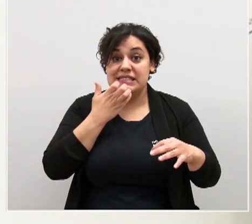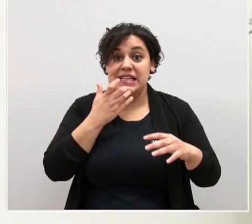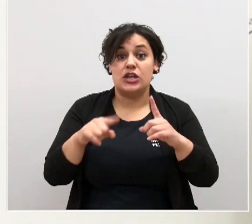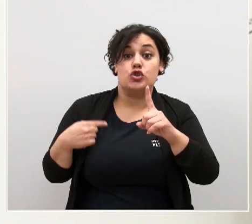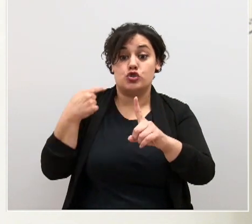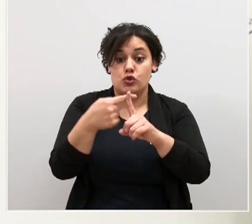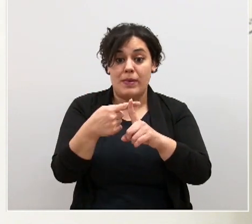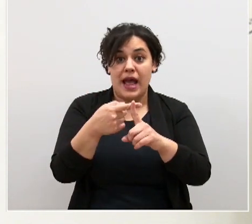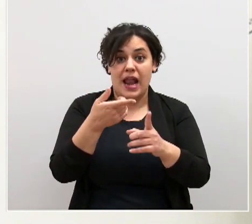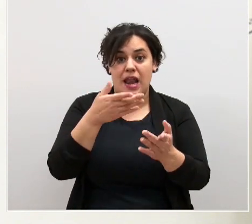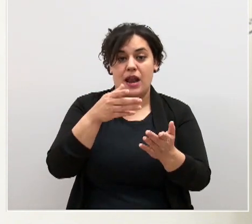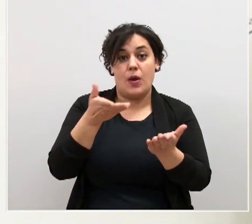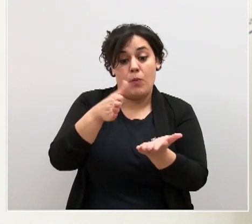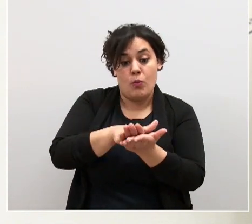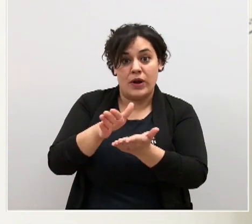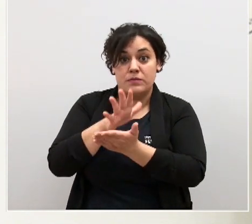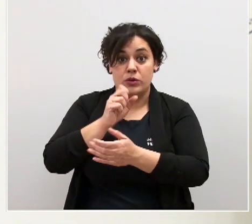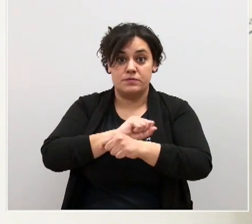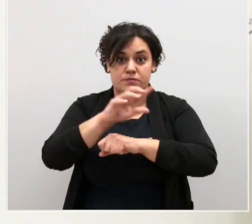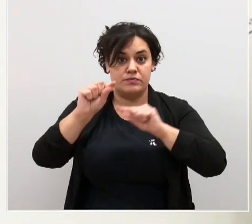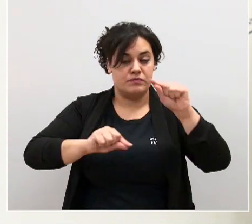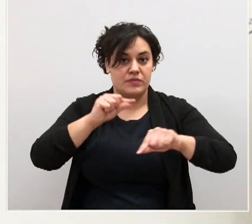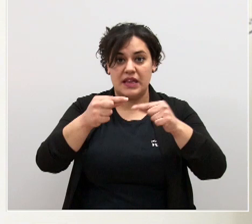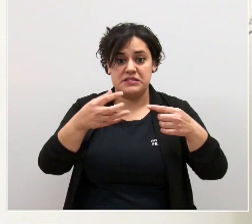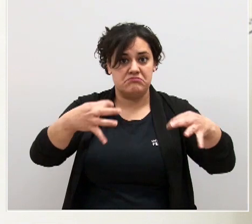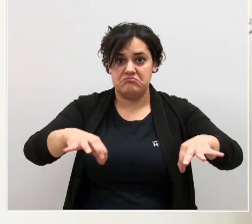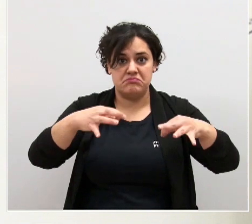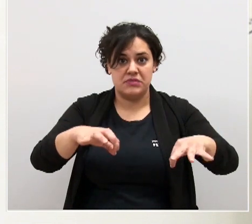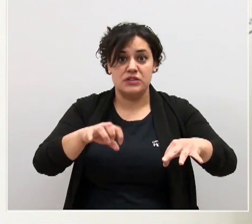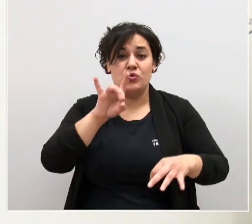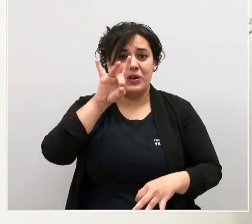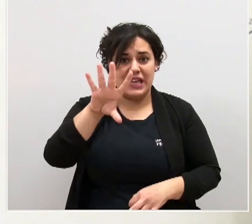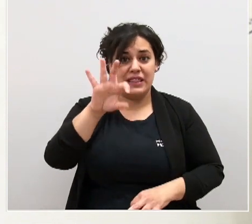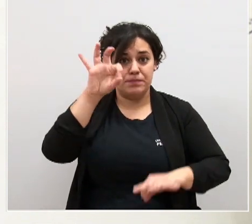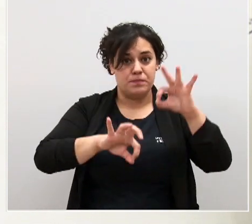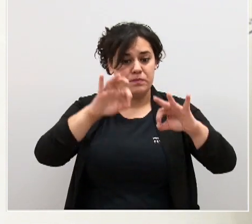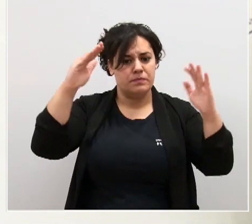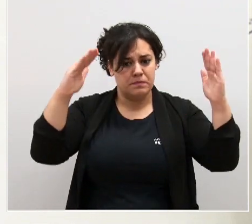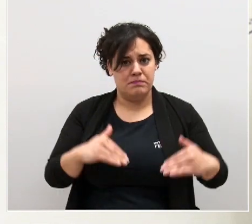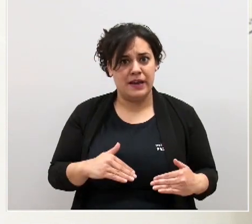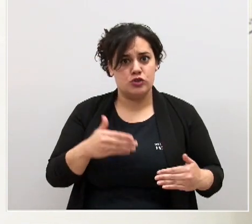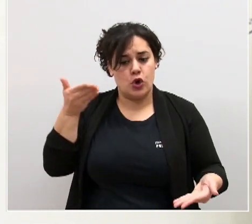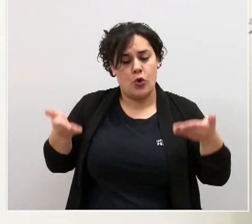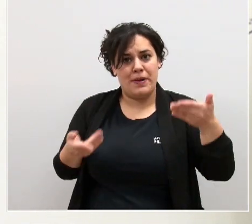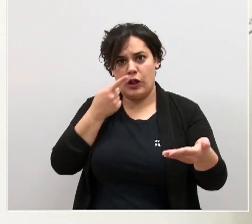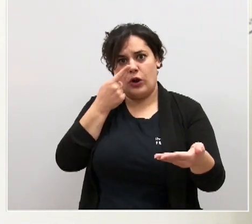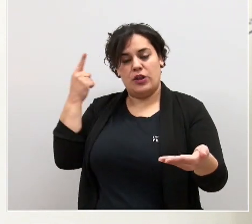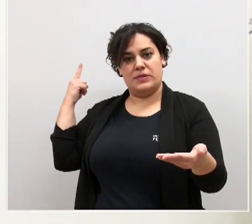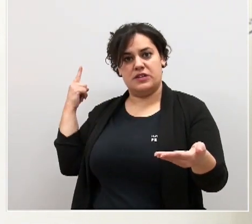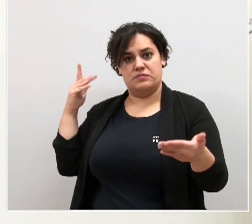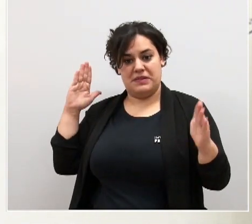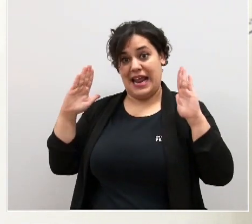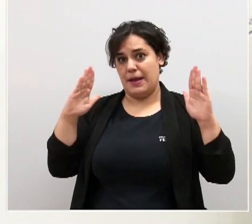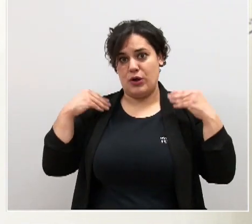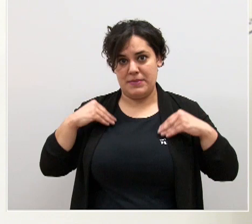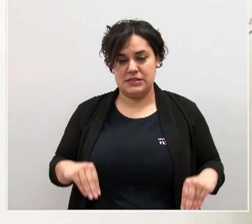esperado. El otro día leía casi un 15% menos de muertes respecto a lo esperado en esta época. Teniendo en